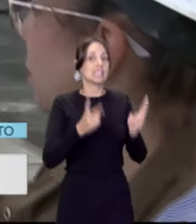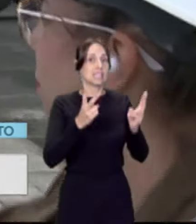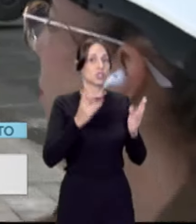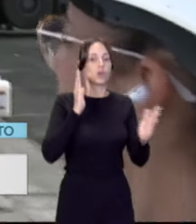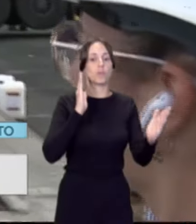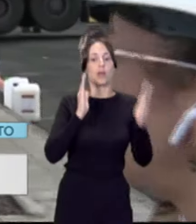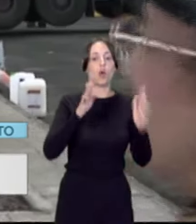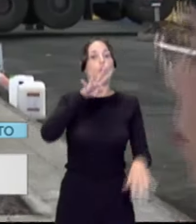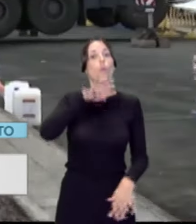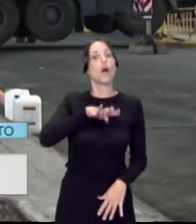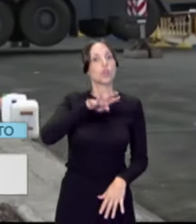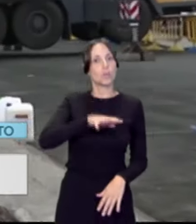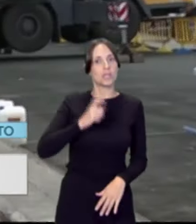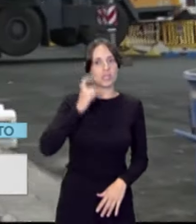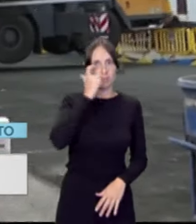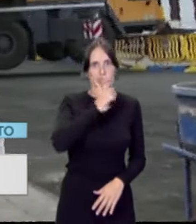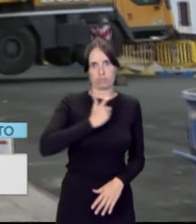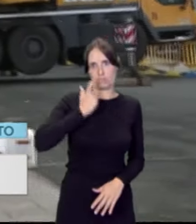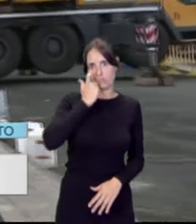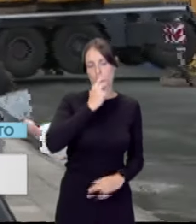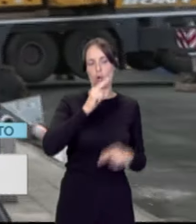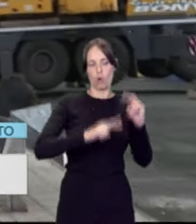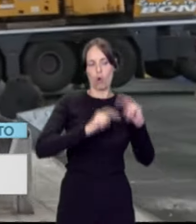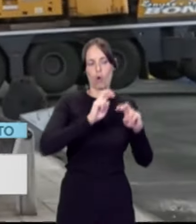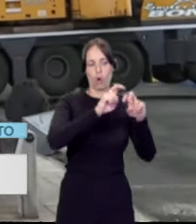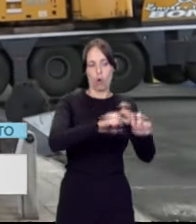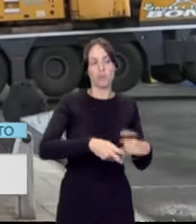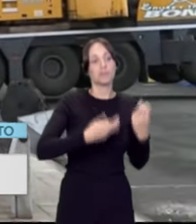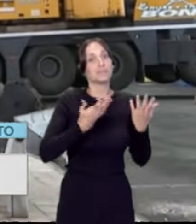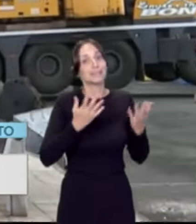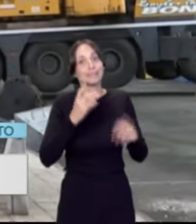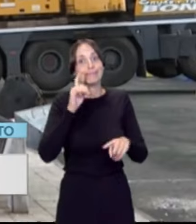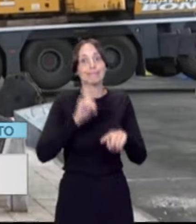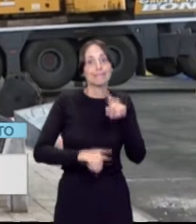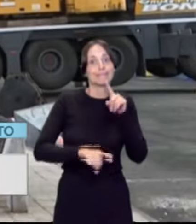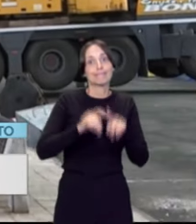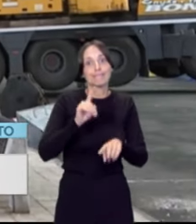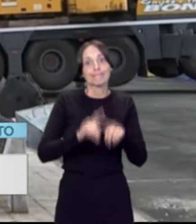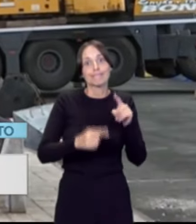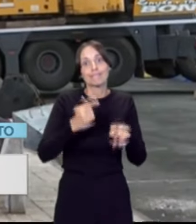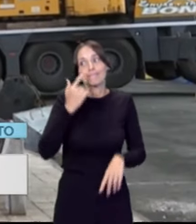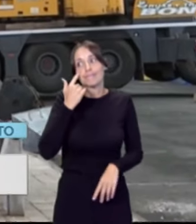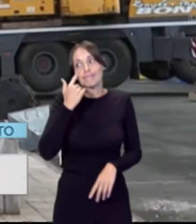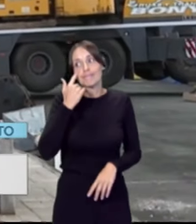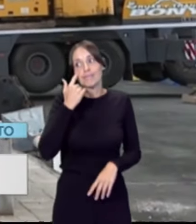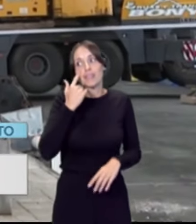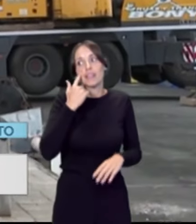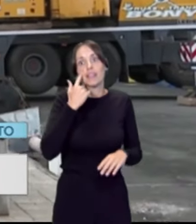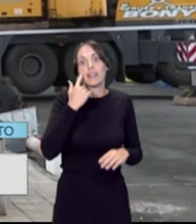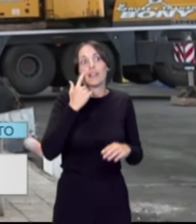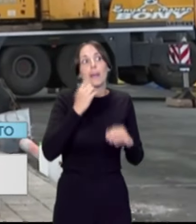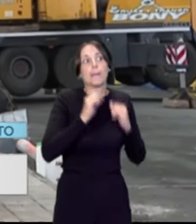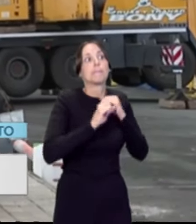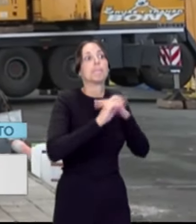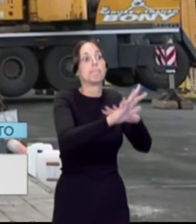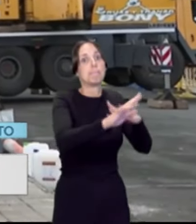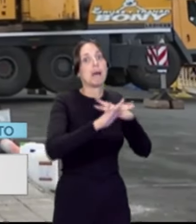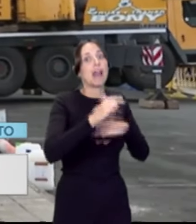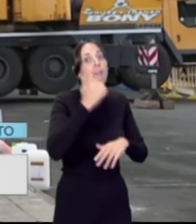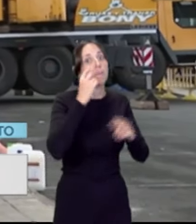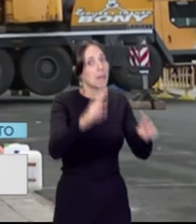de cuatro meses de duración de las obras, pero como digo, todo ello está en base también a las condiciones que el mar permita